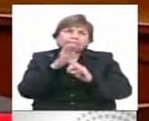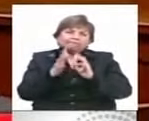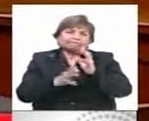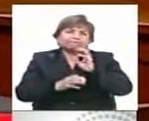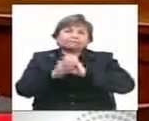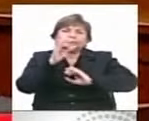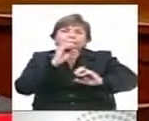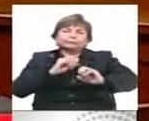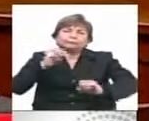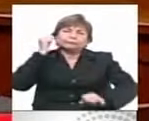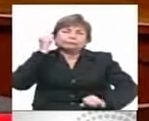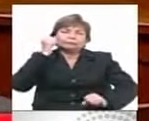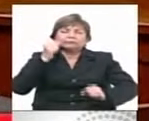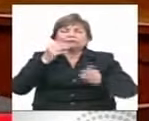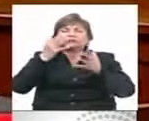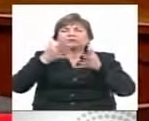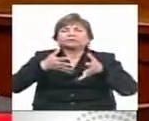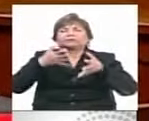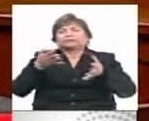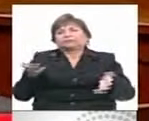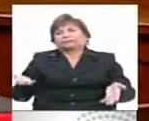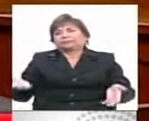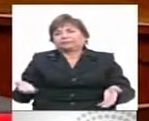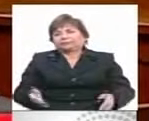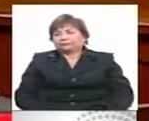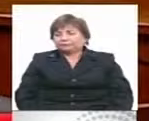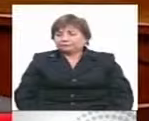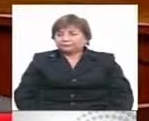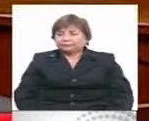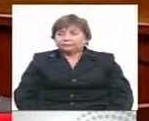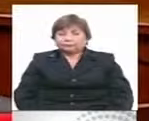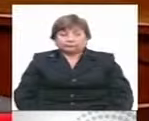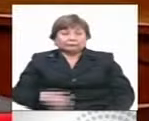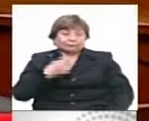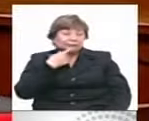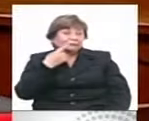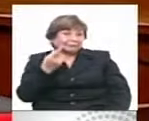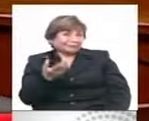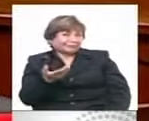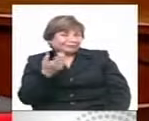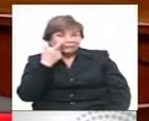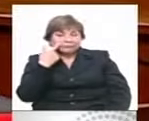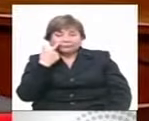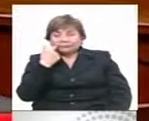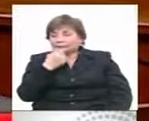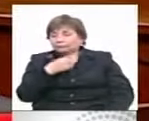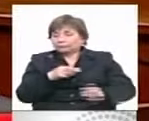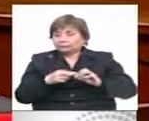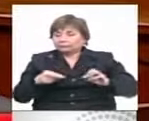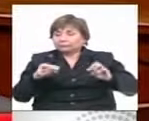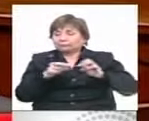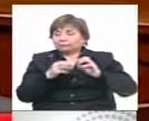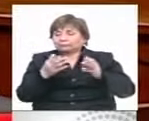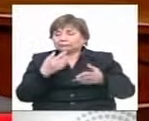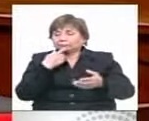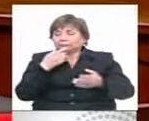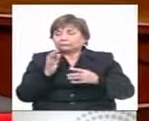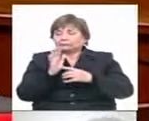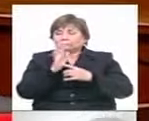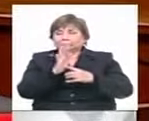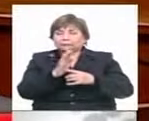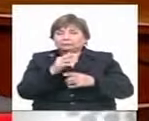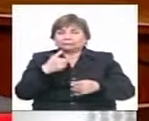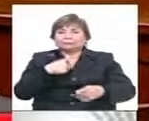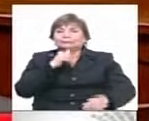humanos en la cola de nuestras prioridades? Dicho esto, señoras y señores parlamentarios, queda así demostrado que